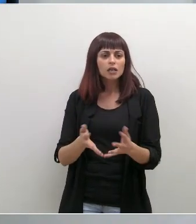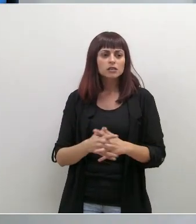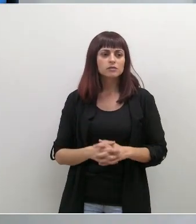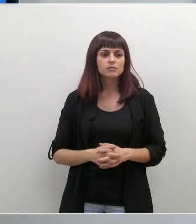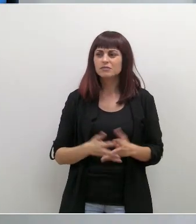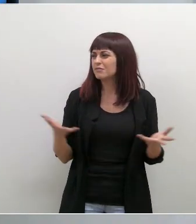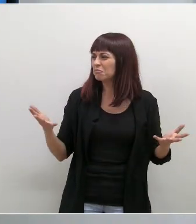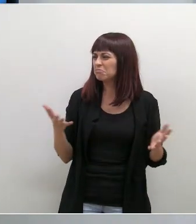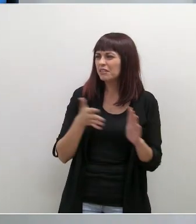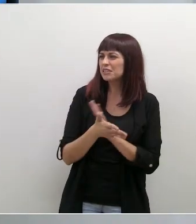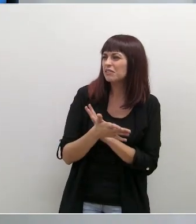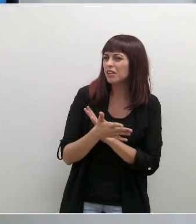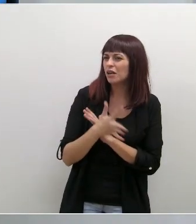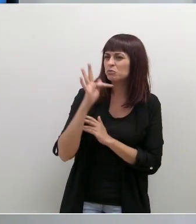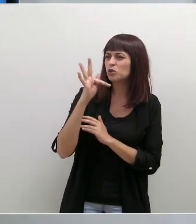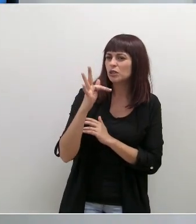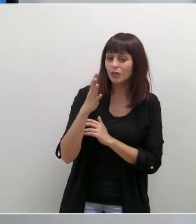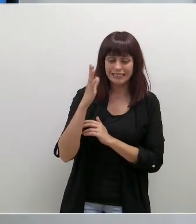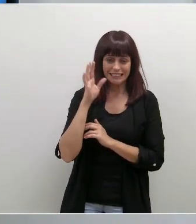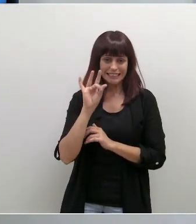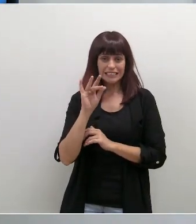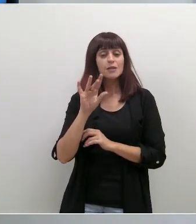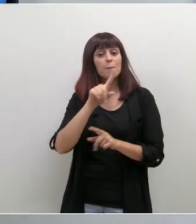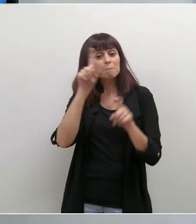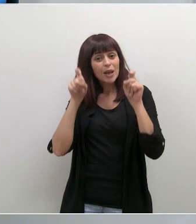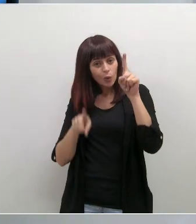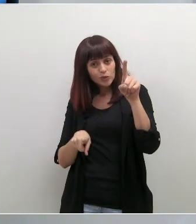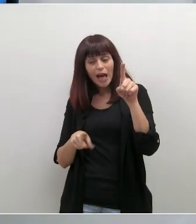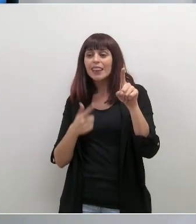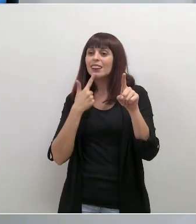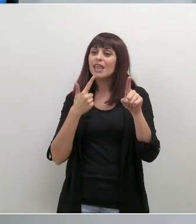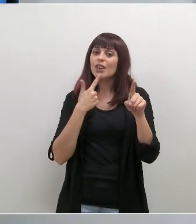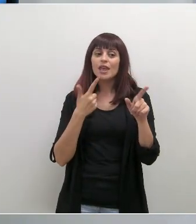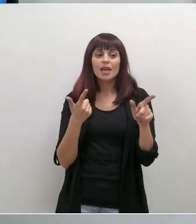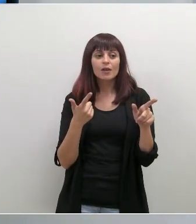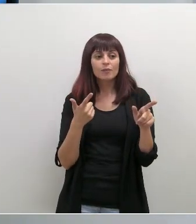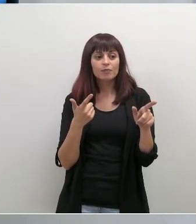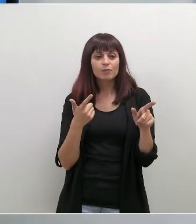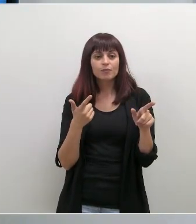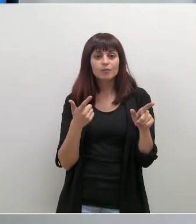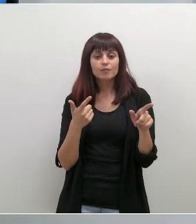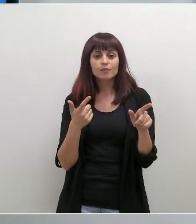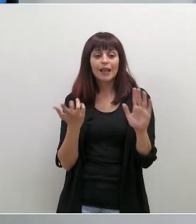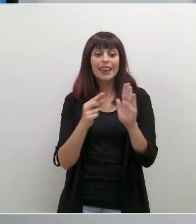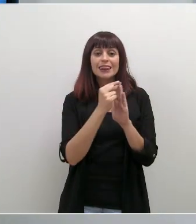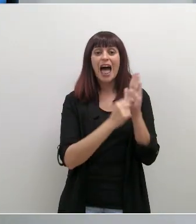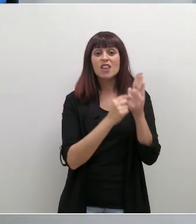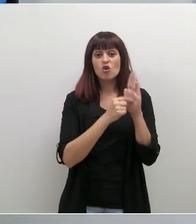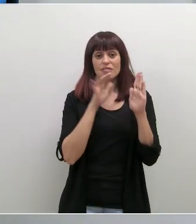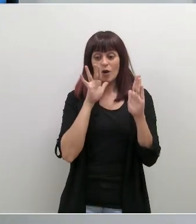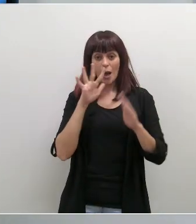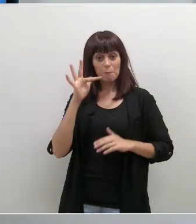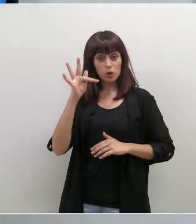a qué te refieres? Sí, bueno, la pregunta que ha hecho nuestra compañera Marienca Fernández, que finalmente ha dicho que no ha dado el dato de la tasa